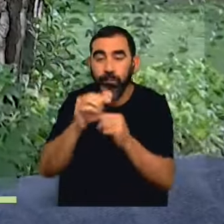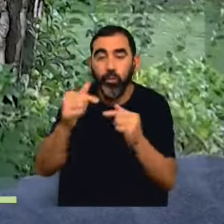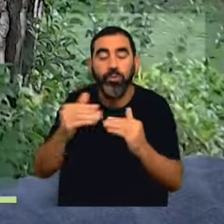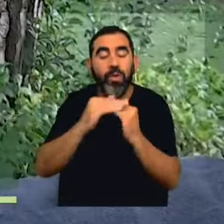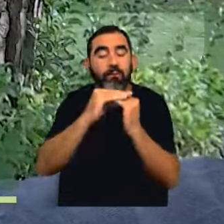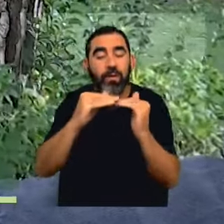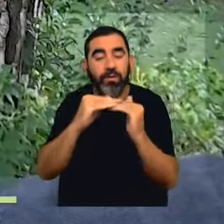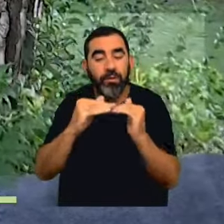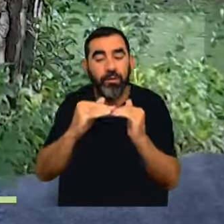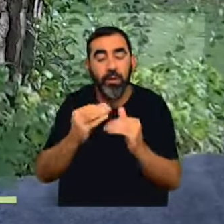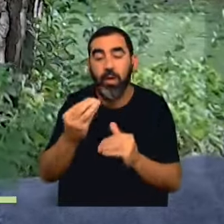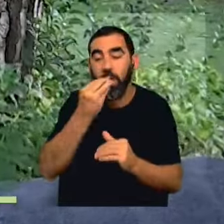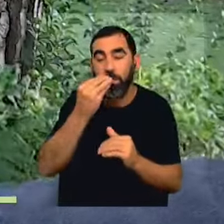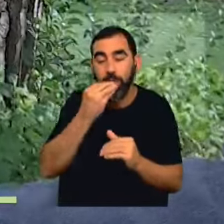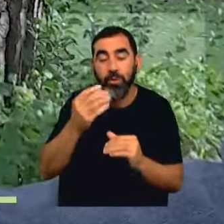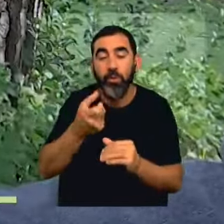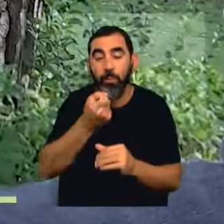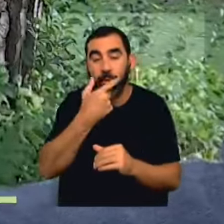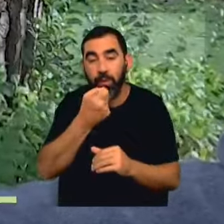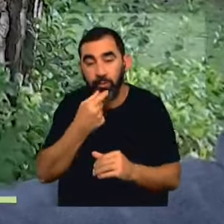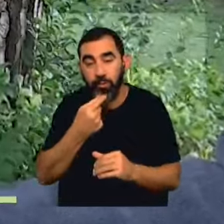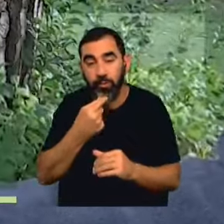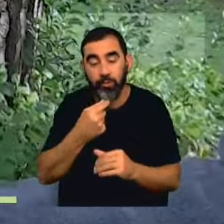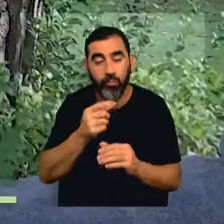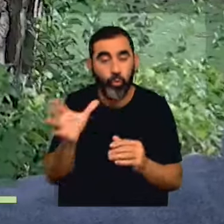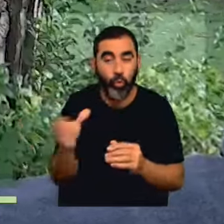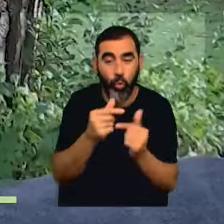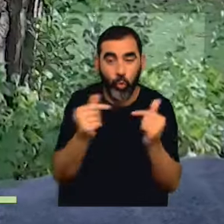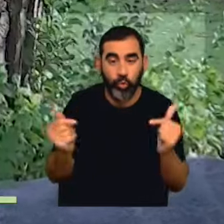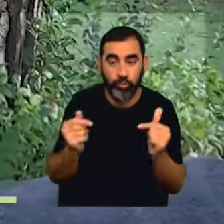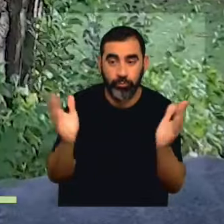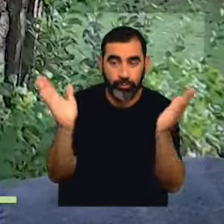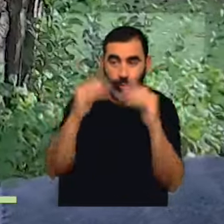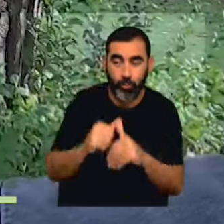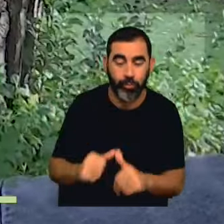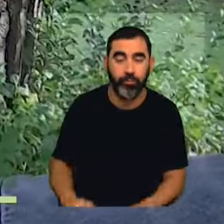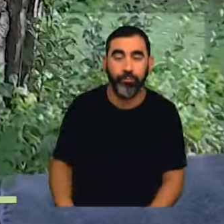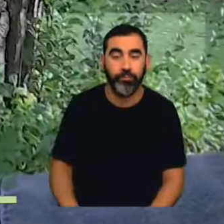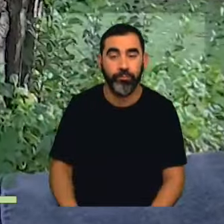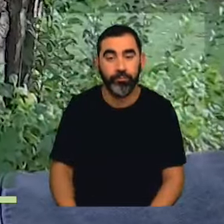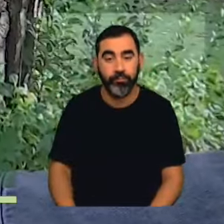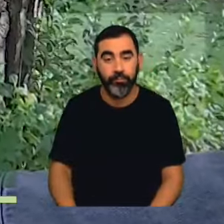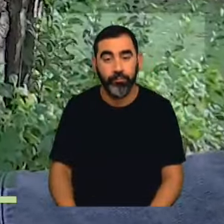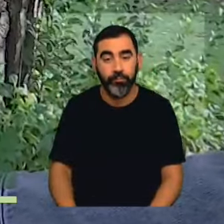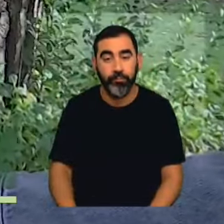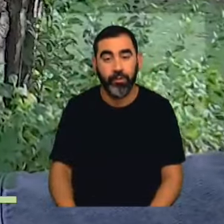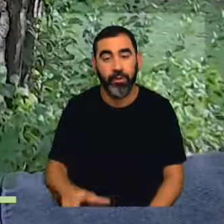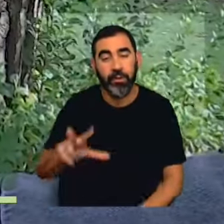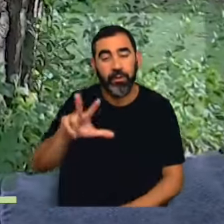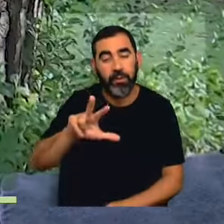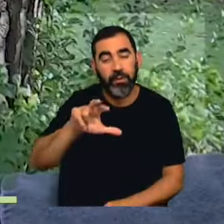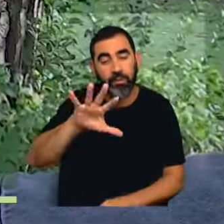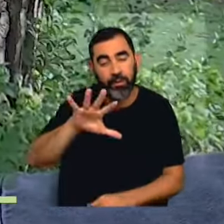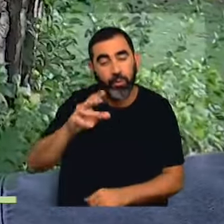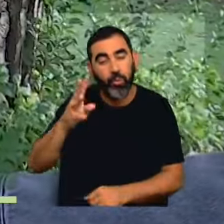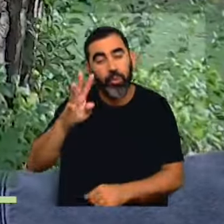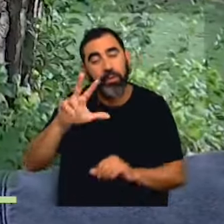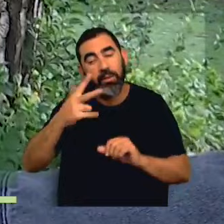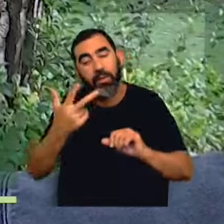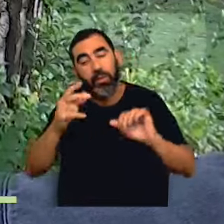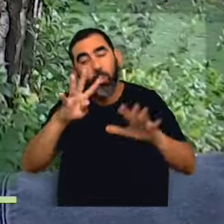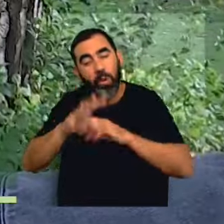básicas alimentación medicación todo lo que ello insume entonces que después de 30 35 39